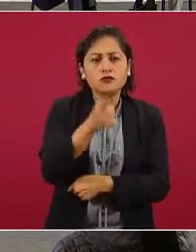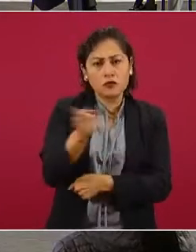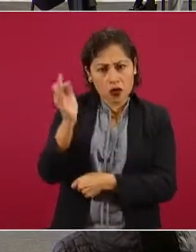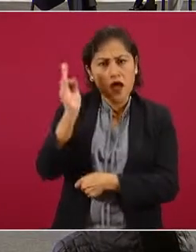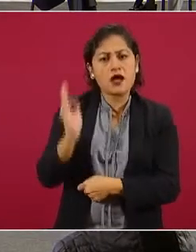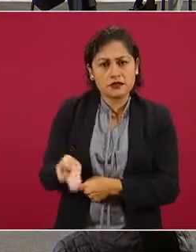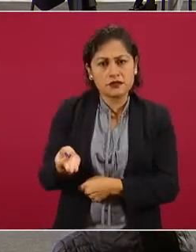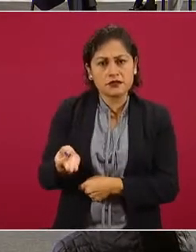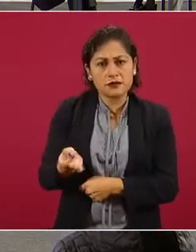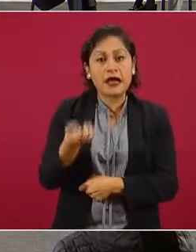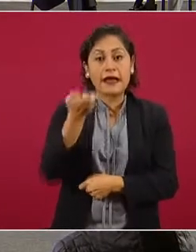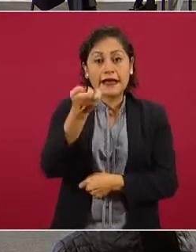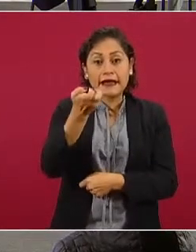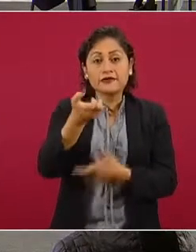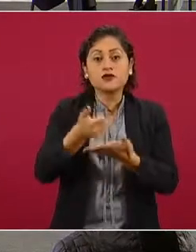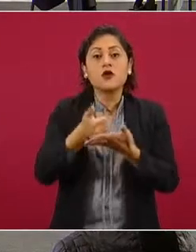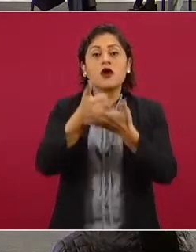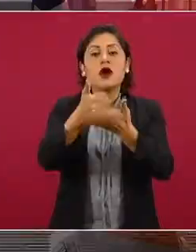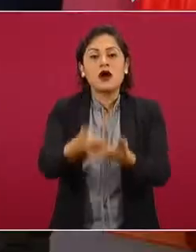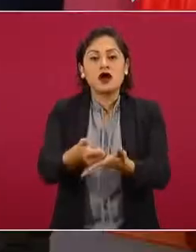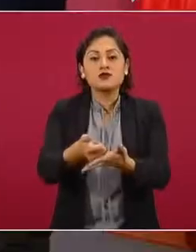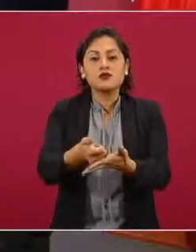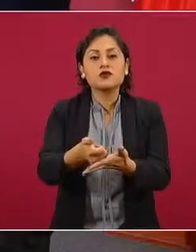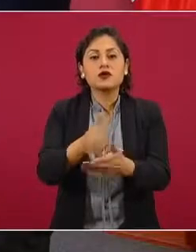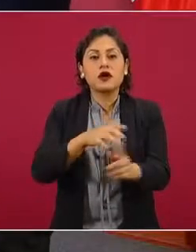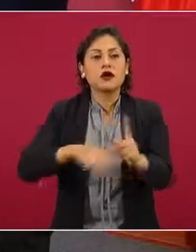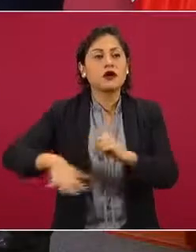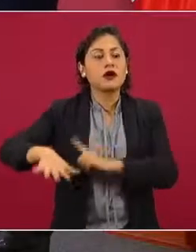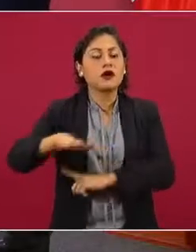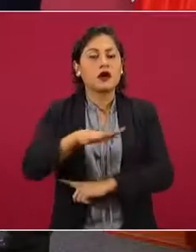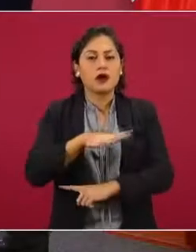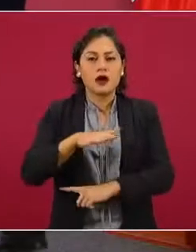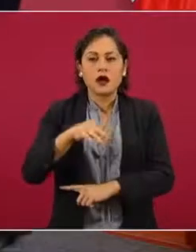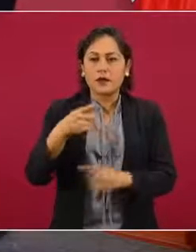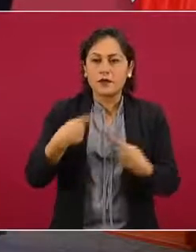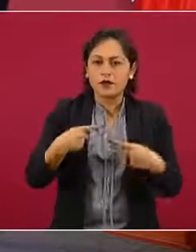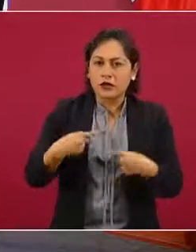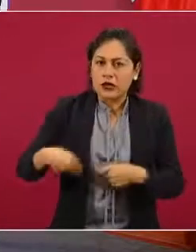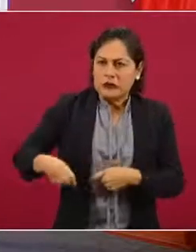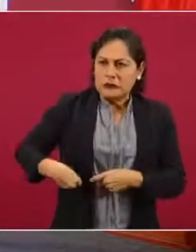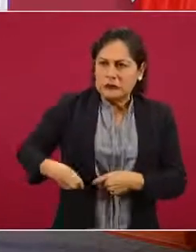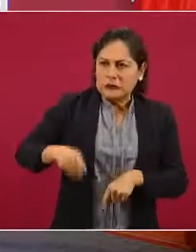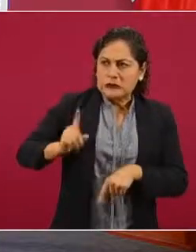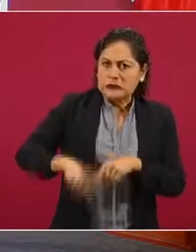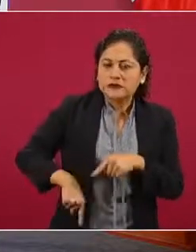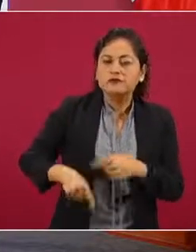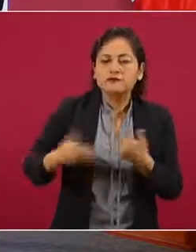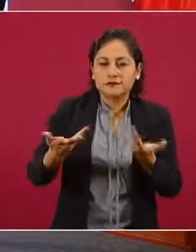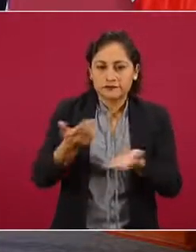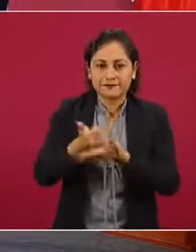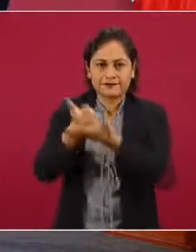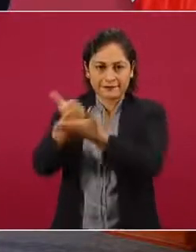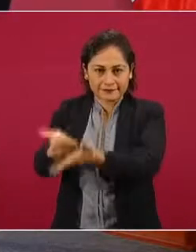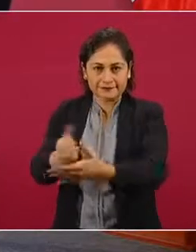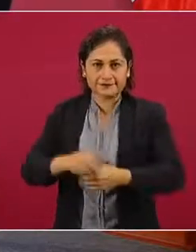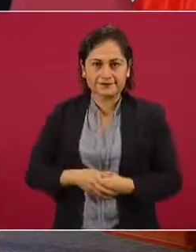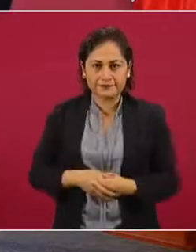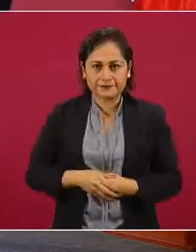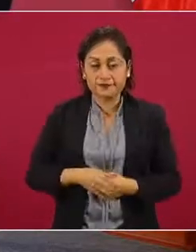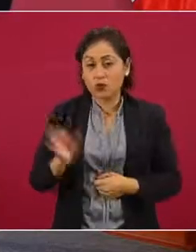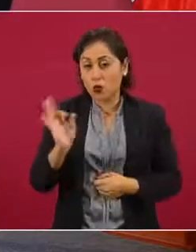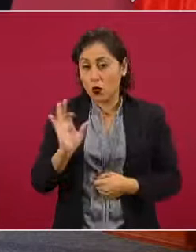así permitirás la liberación de la culpa de quien te ofendió. Perdónate a ti